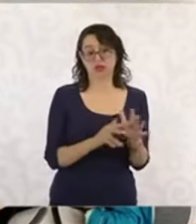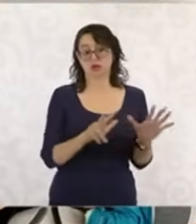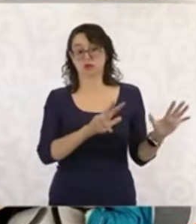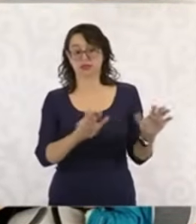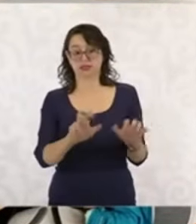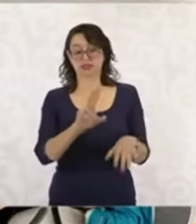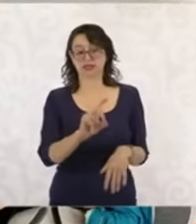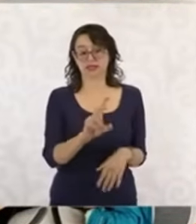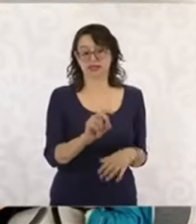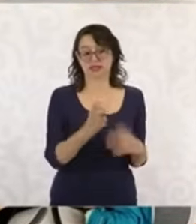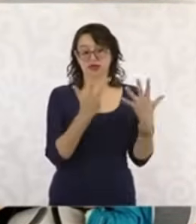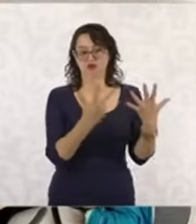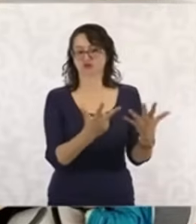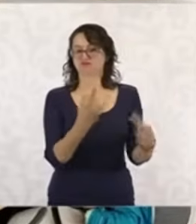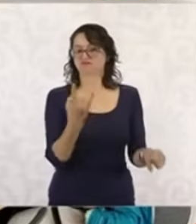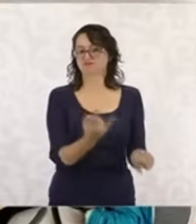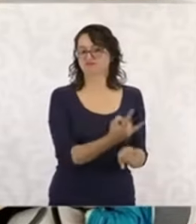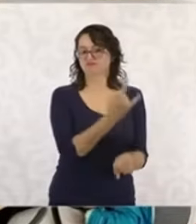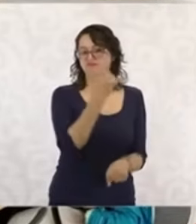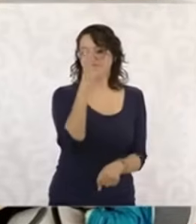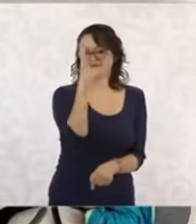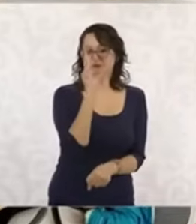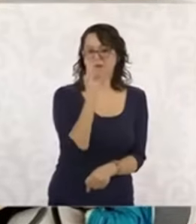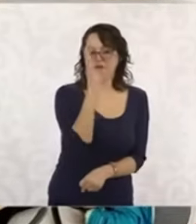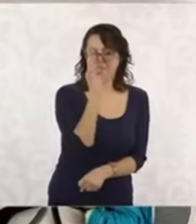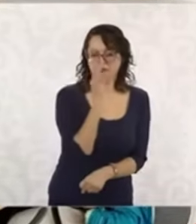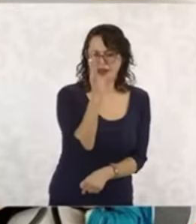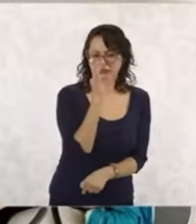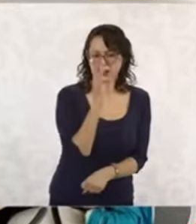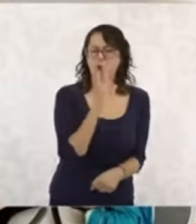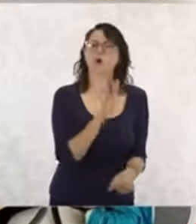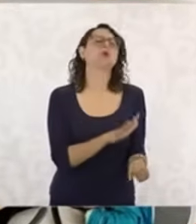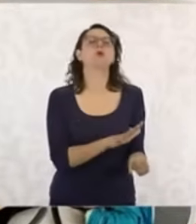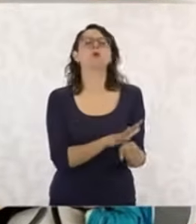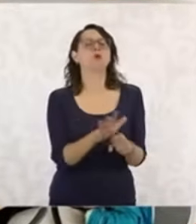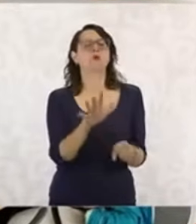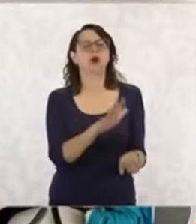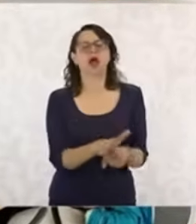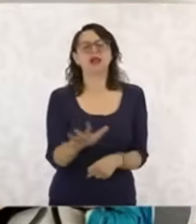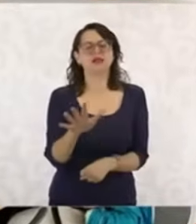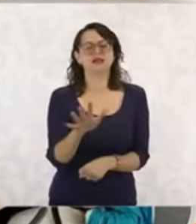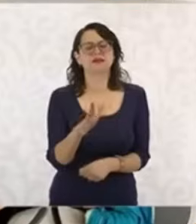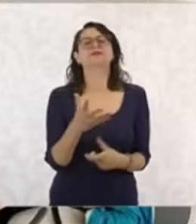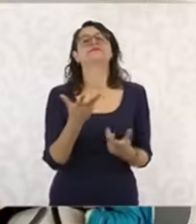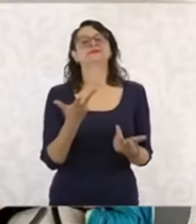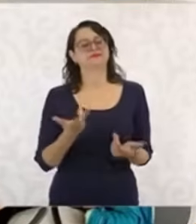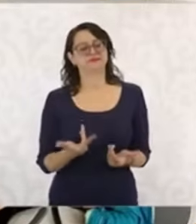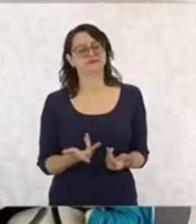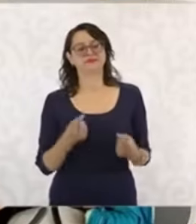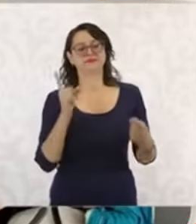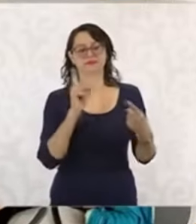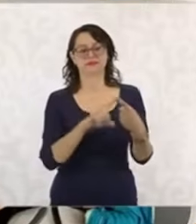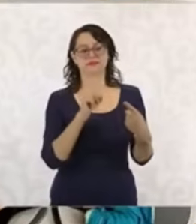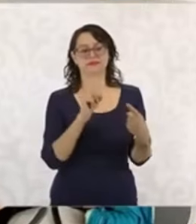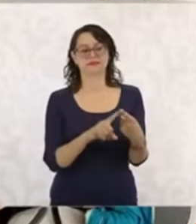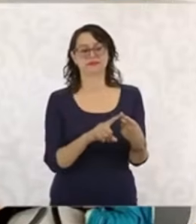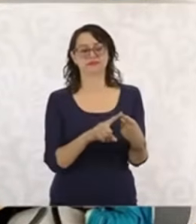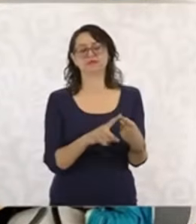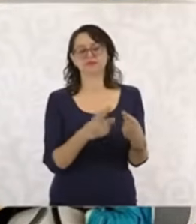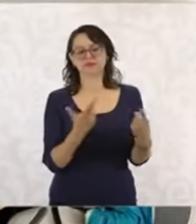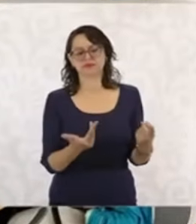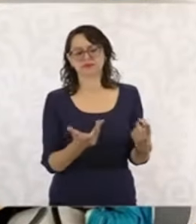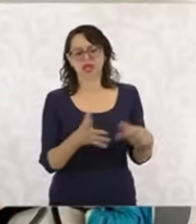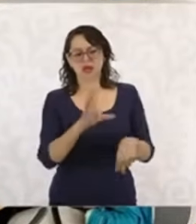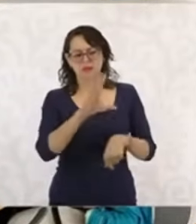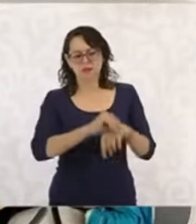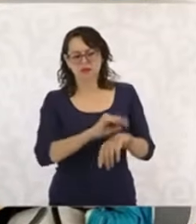58,938 inconsistencias. ¿Cuáles son las incidencias más recurrentes que encontramos? Títulos sin una